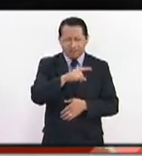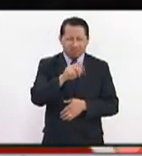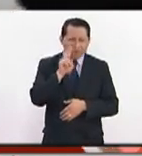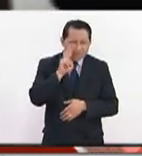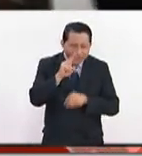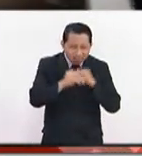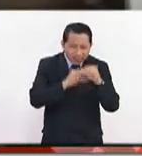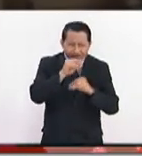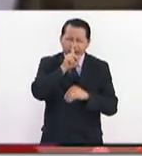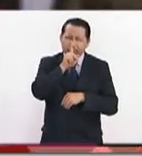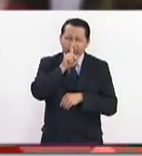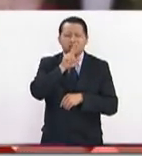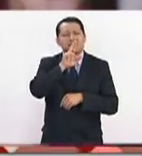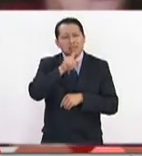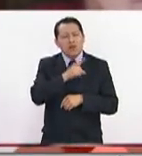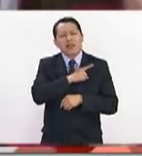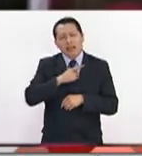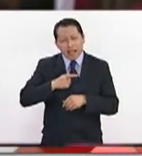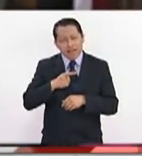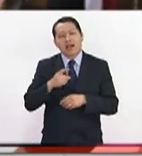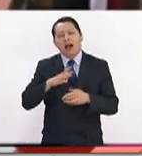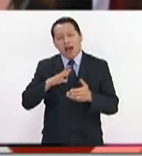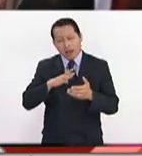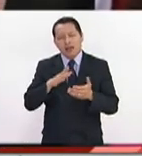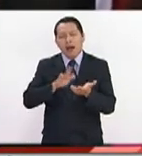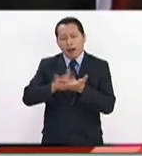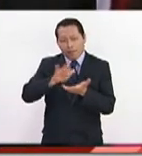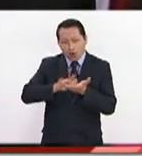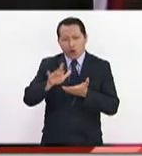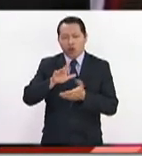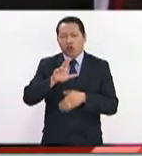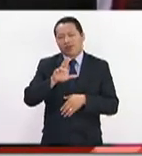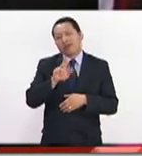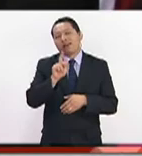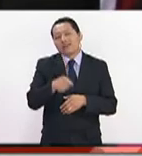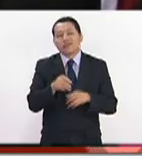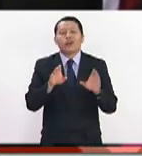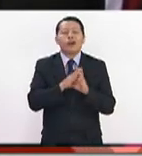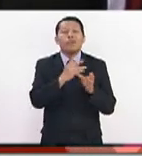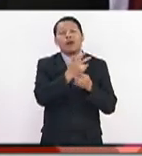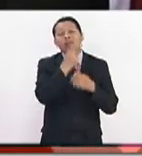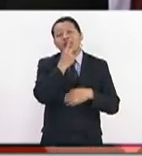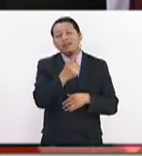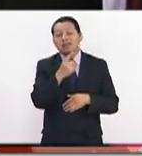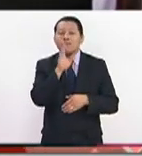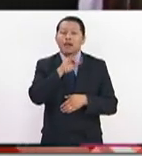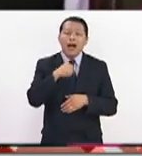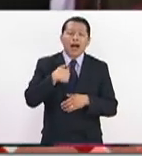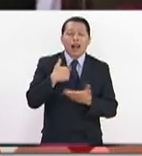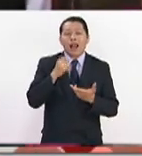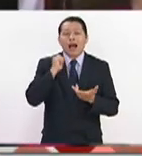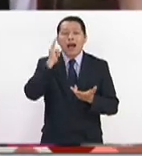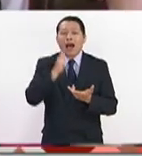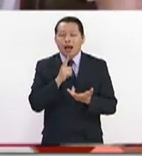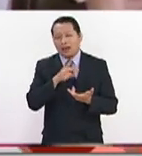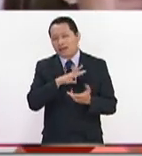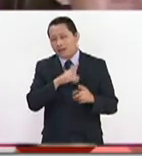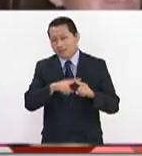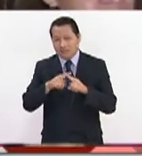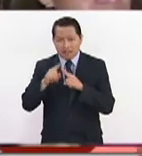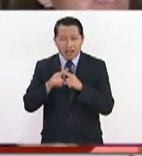nosotros los necesitamos incidiendo, no los necesitamos pues victimizándose o trivializando